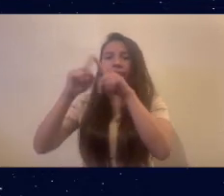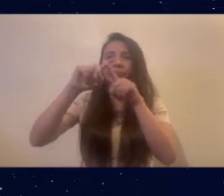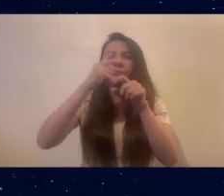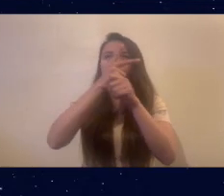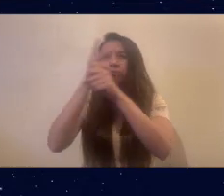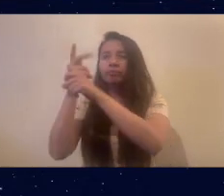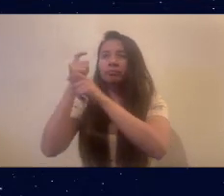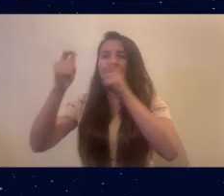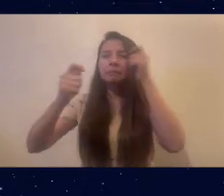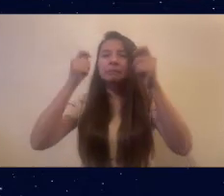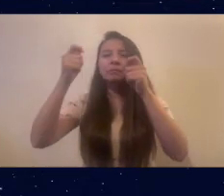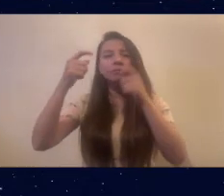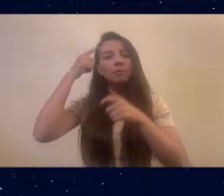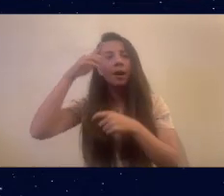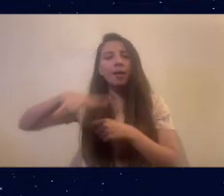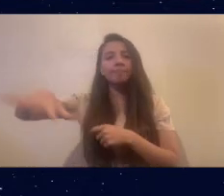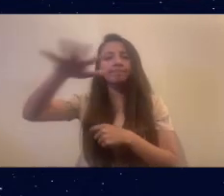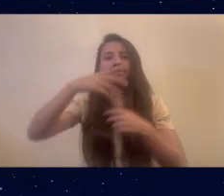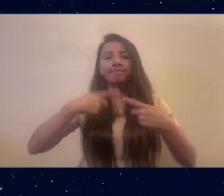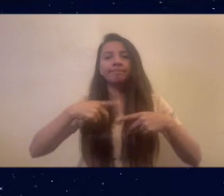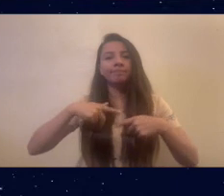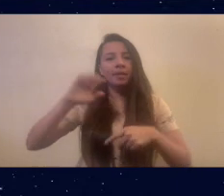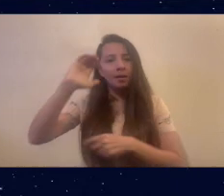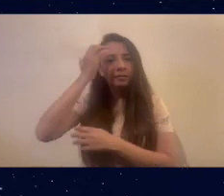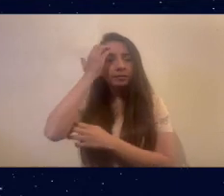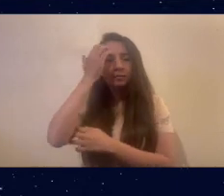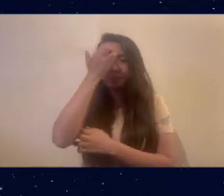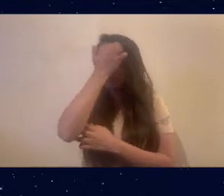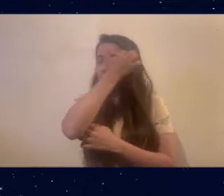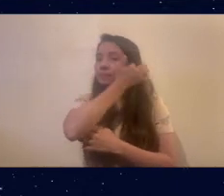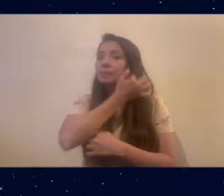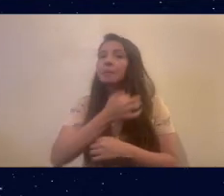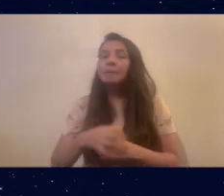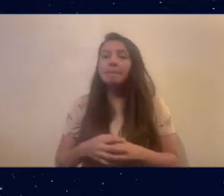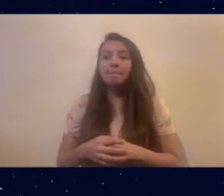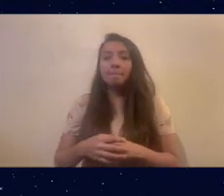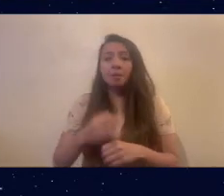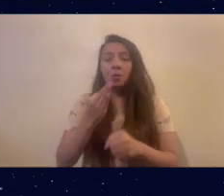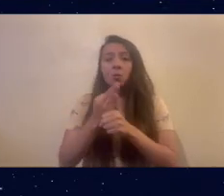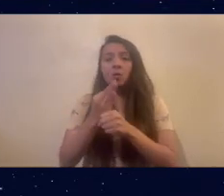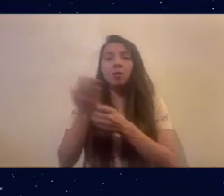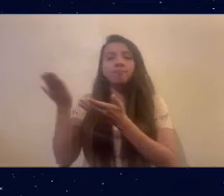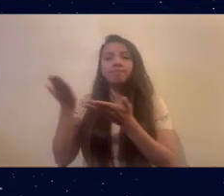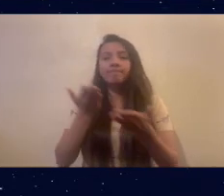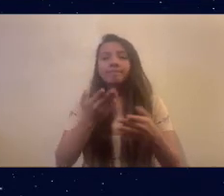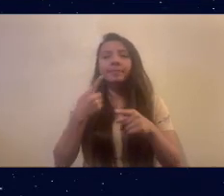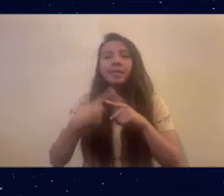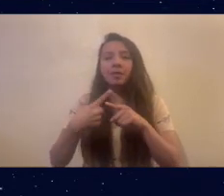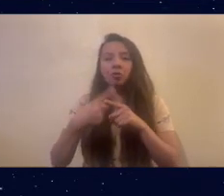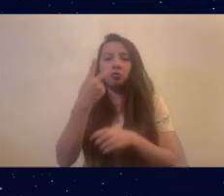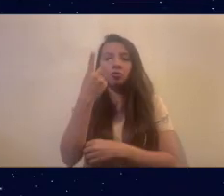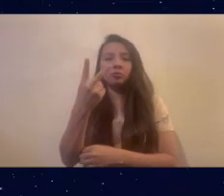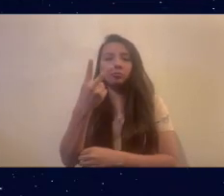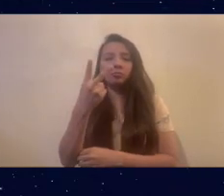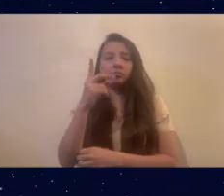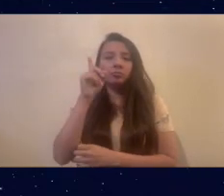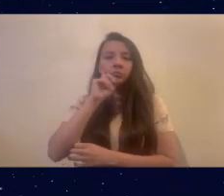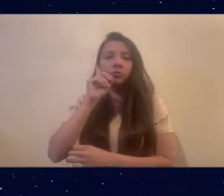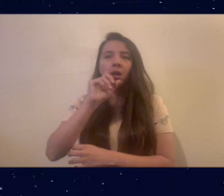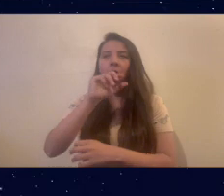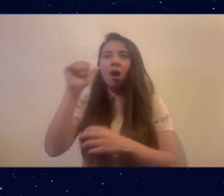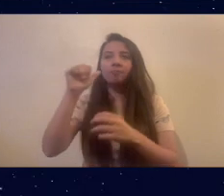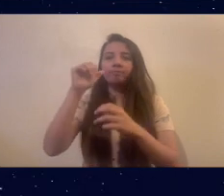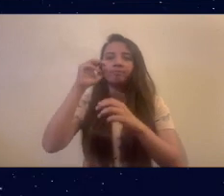acercar este conocimiento pues, al público en general. En esta ocasión tenemos la participación de dos